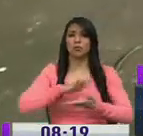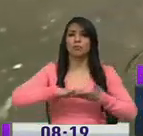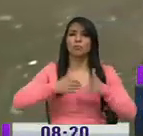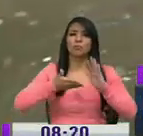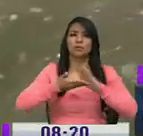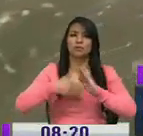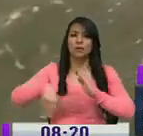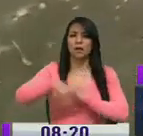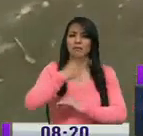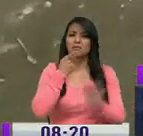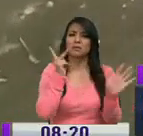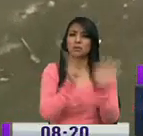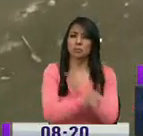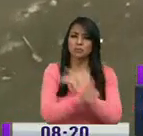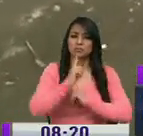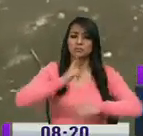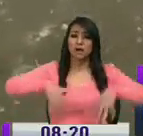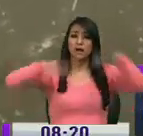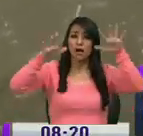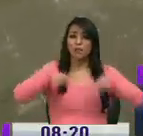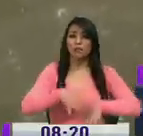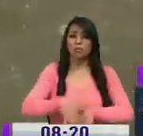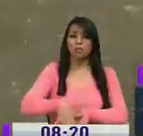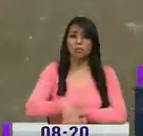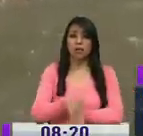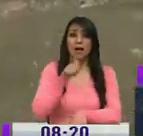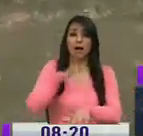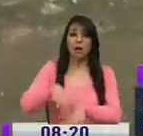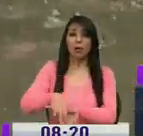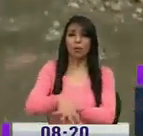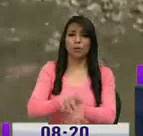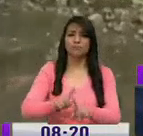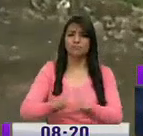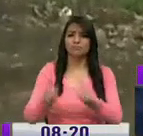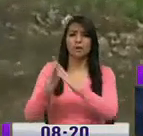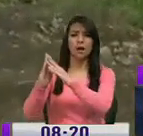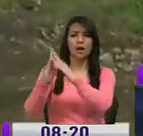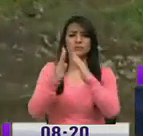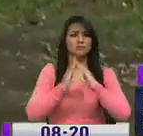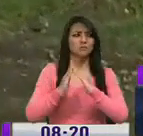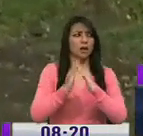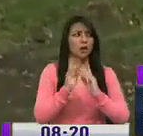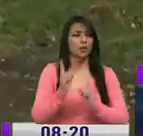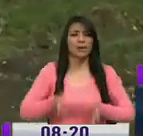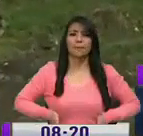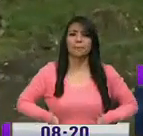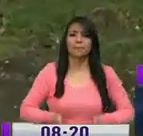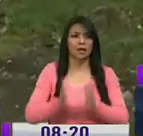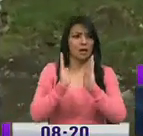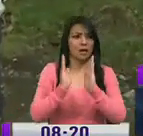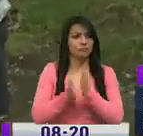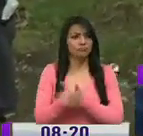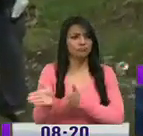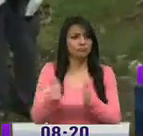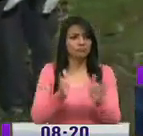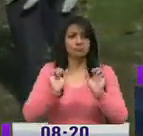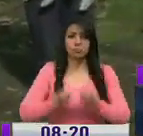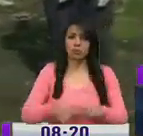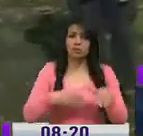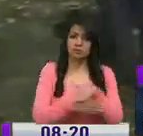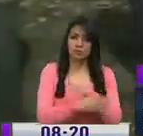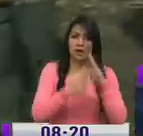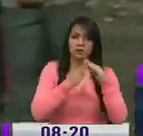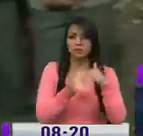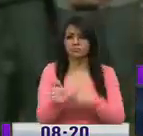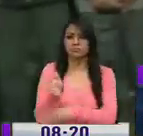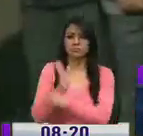es un verdadero río imposible de transitar, ya que hay un sinnúmero de casas que es la única vía que tienen para poder salir y entrar de sus viviendas.